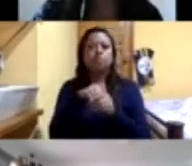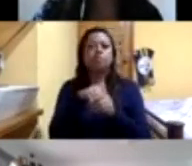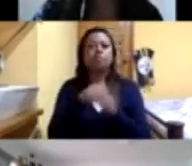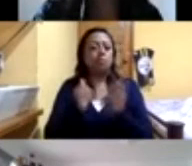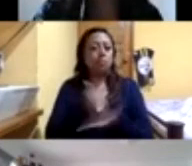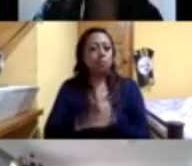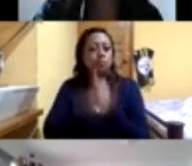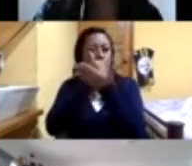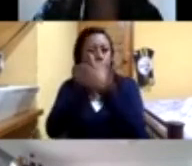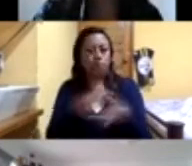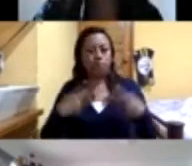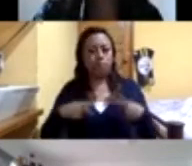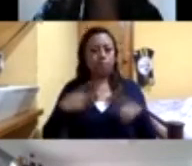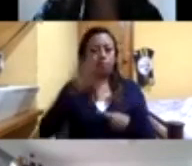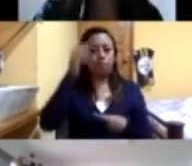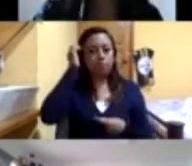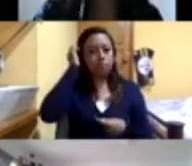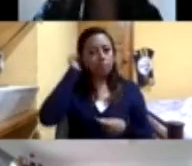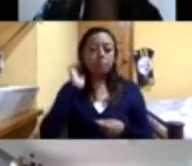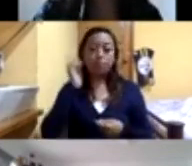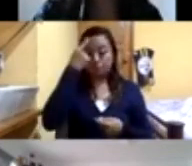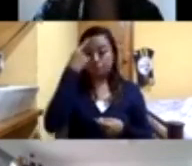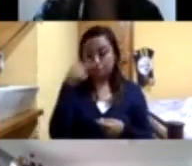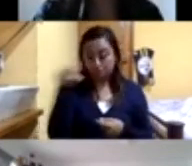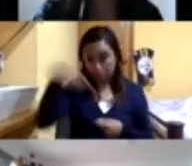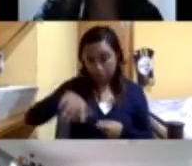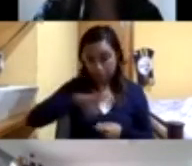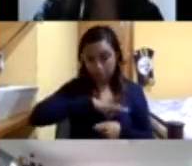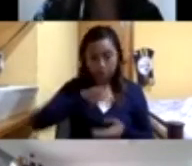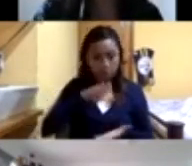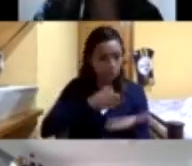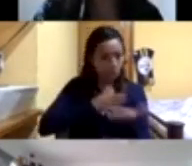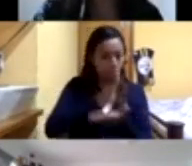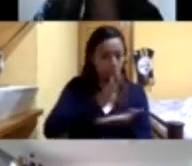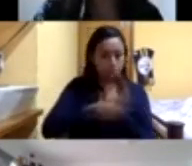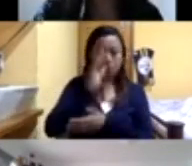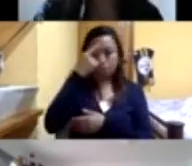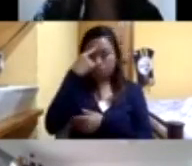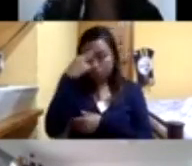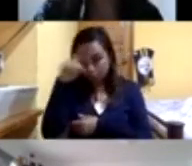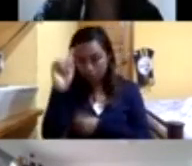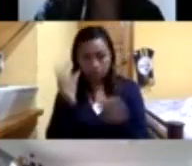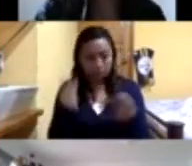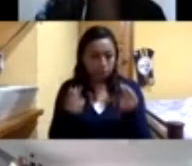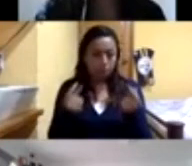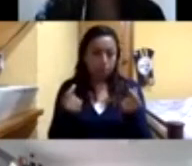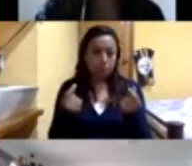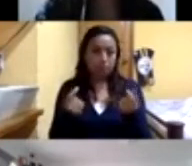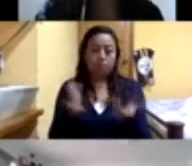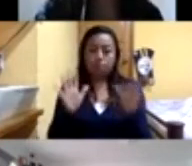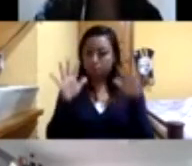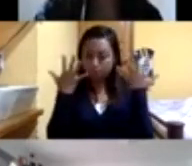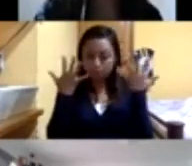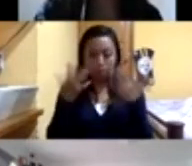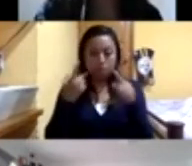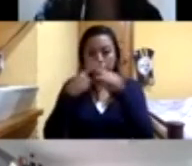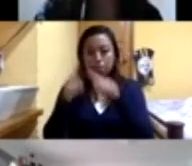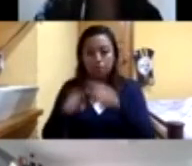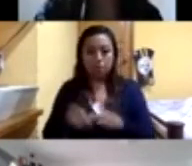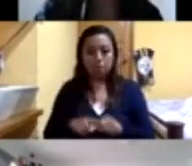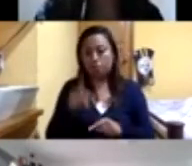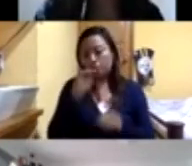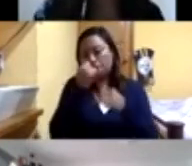para que pueda tener un acceso fácil y pronto expedito a su solicitud, a sus requerimientos y la información que